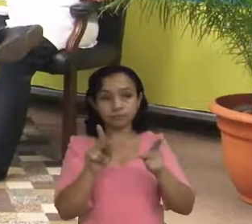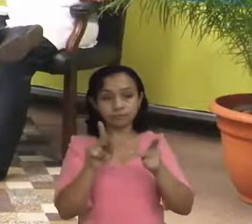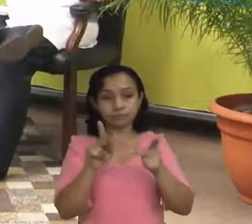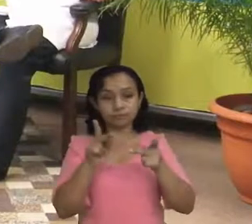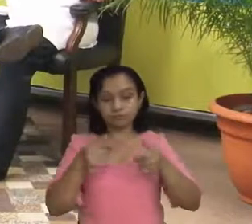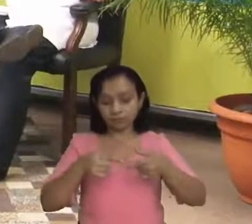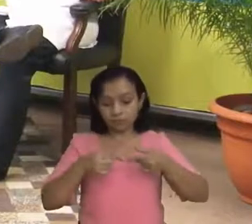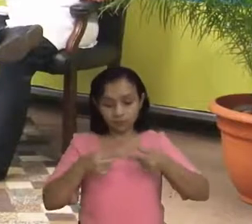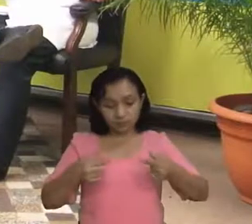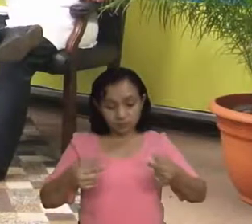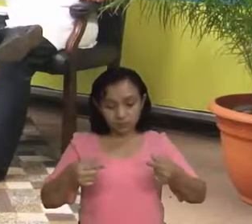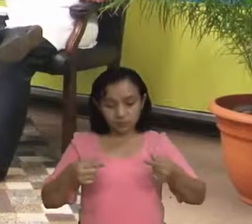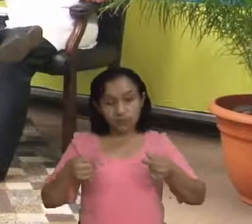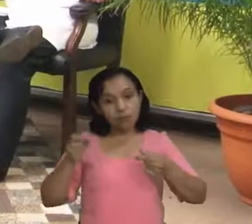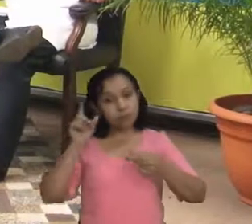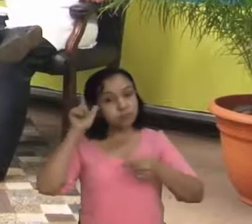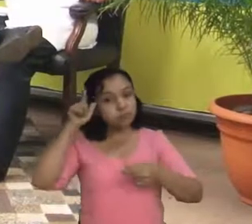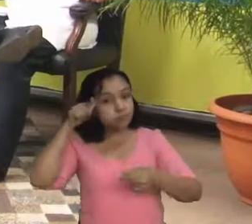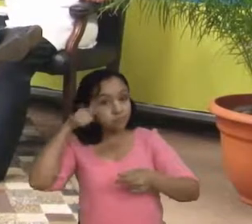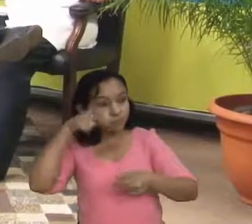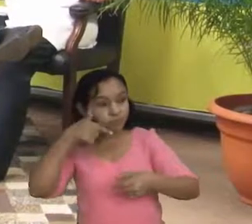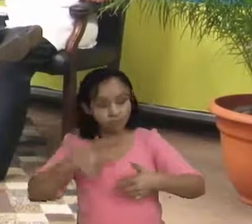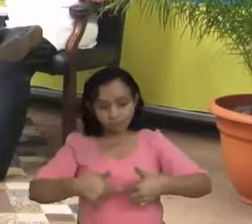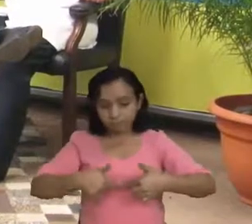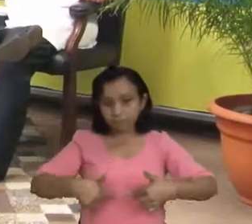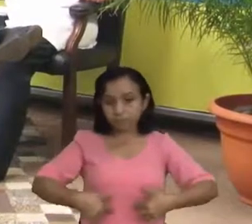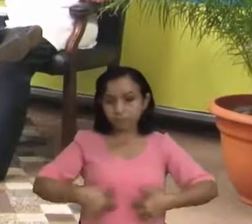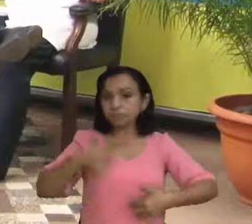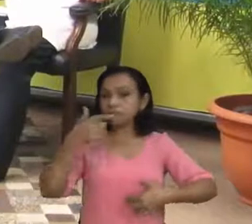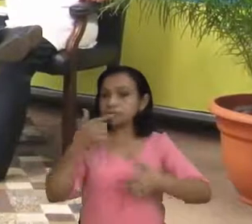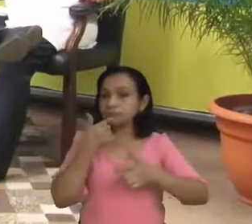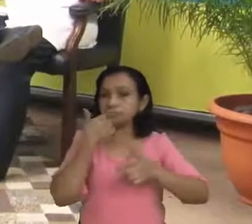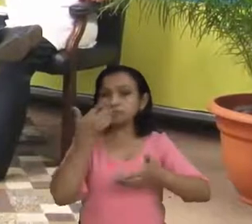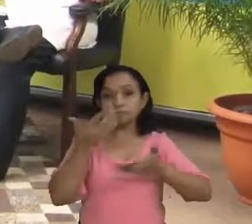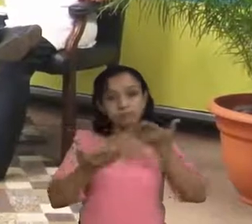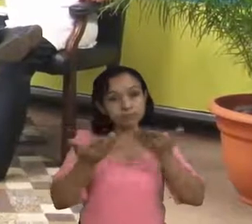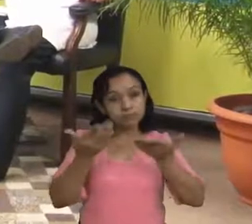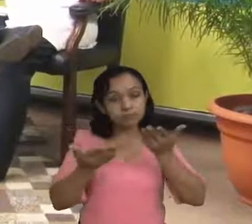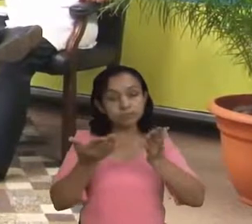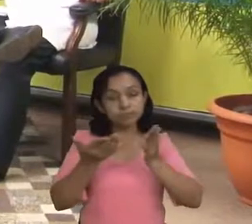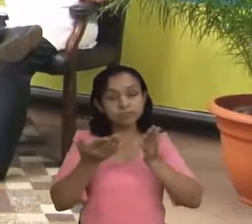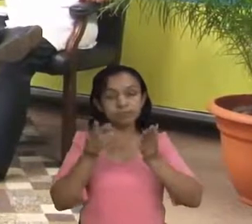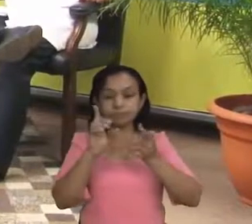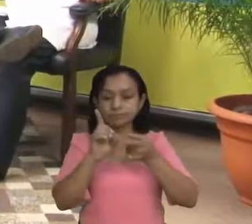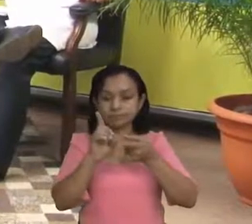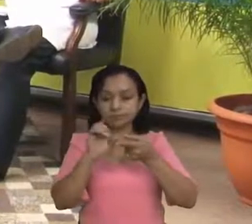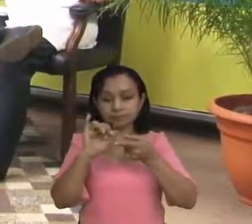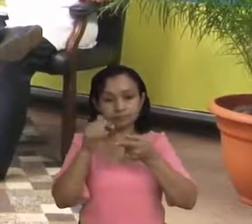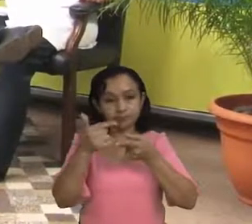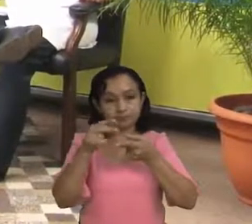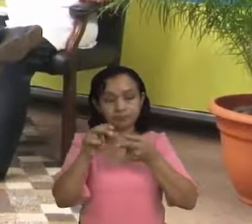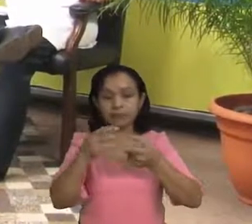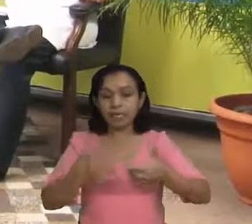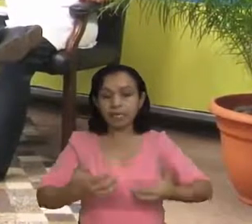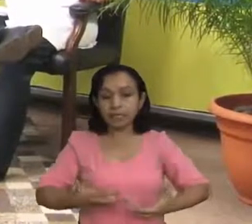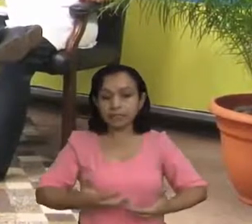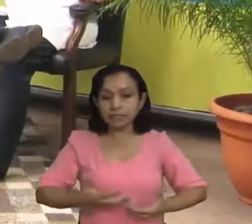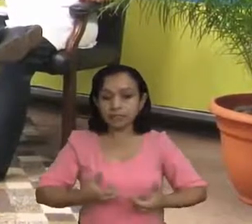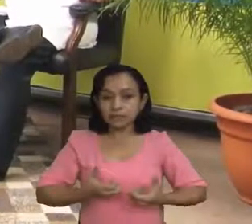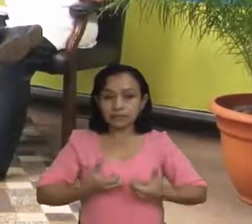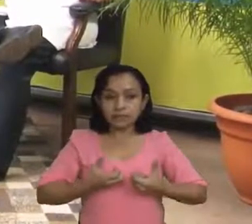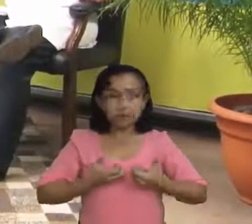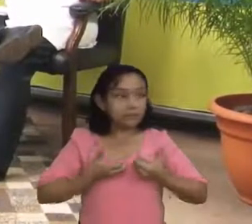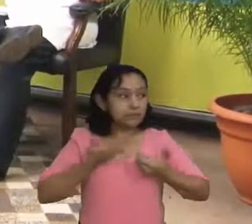vesicoureteral, o dadas a consecuencia, por ejemplo, de hiperplasia prostática benigna, debido a cánceres,